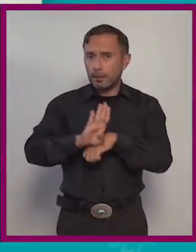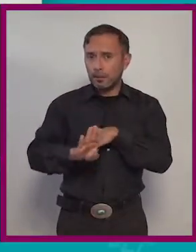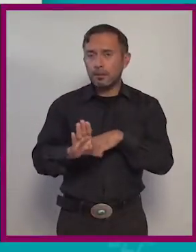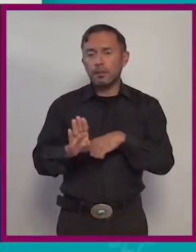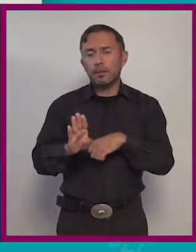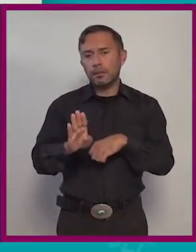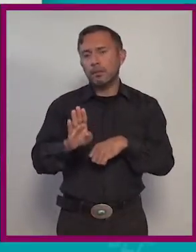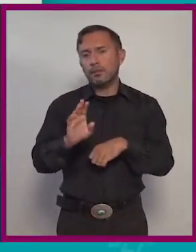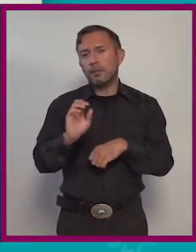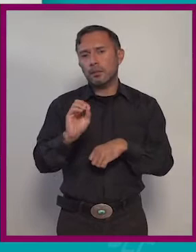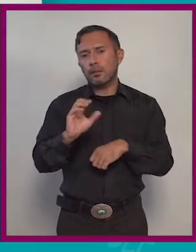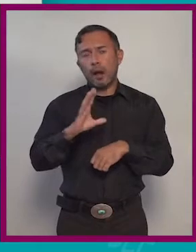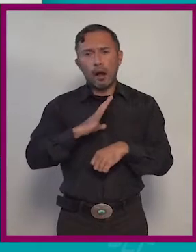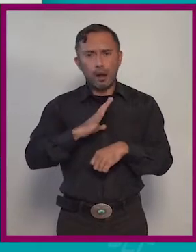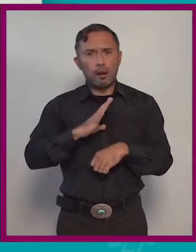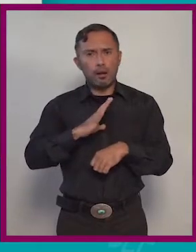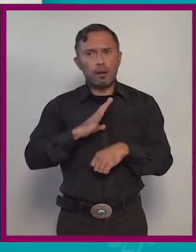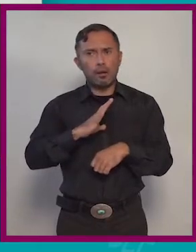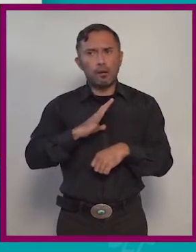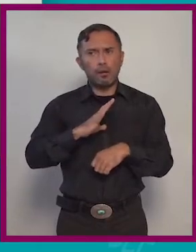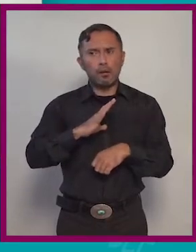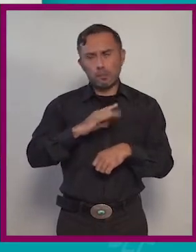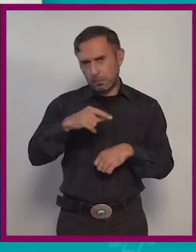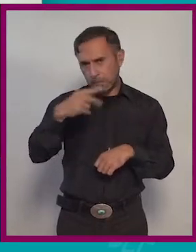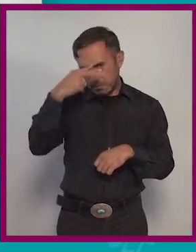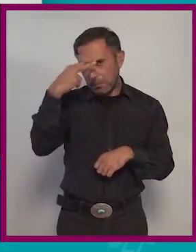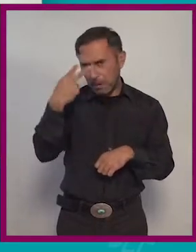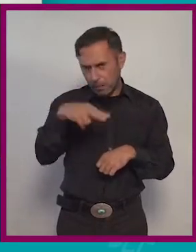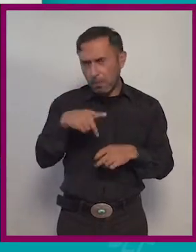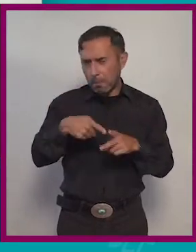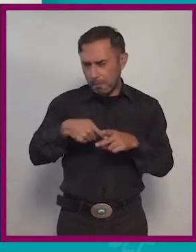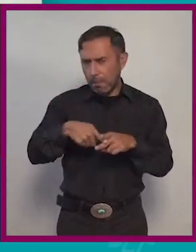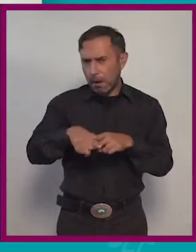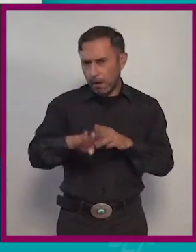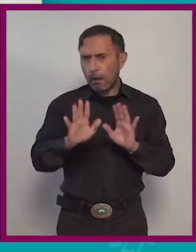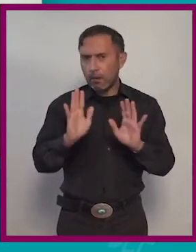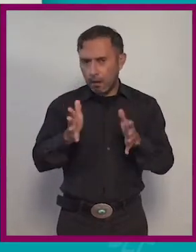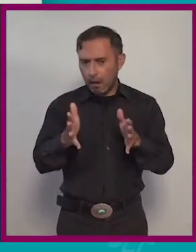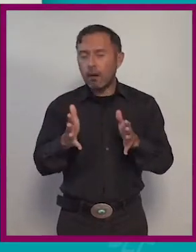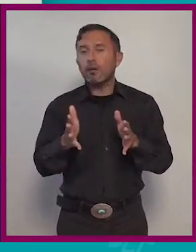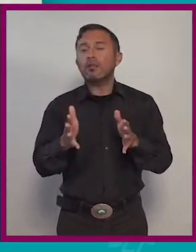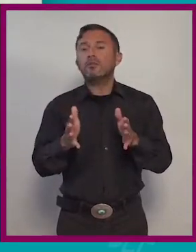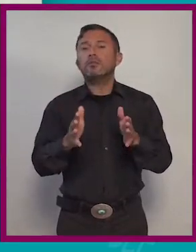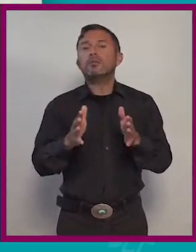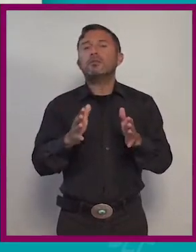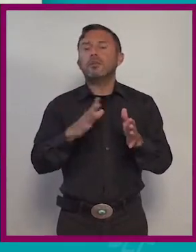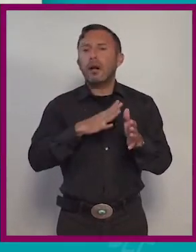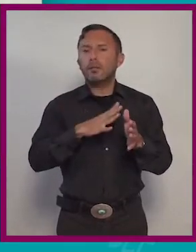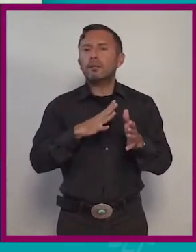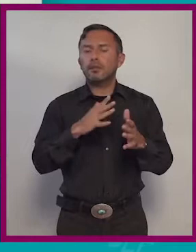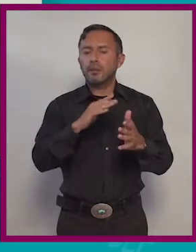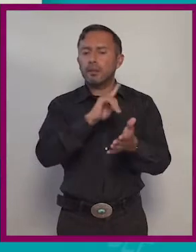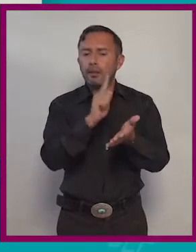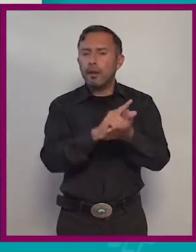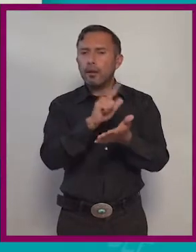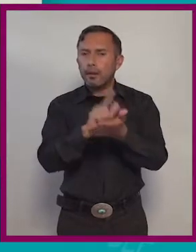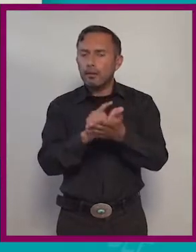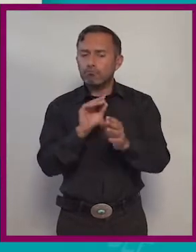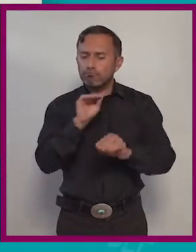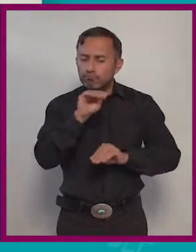por ejemplo es la tendencia que ahorita tiene nuestro país, han estado incorporando a través de sus diversos procesos